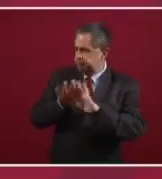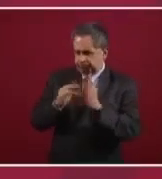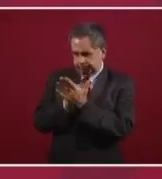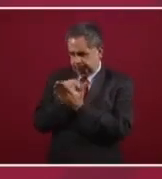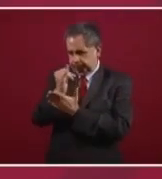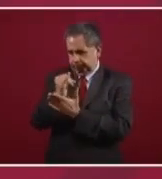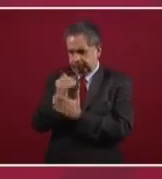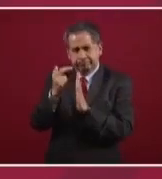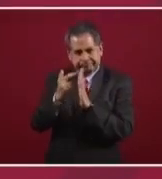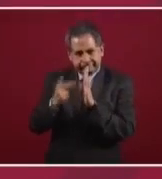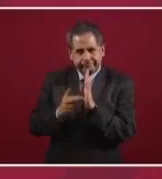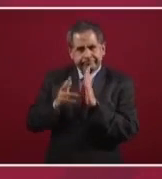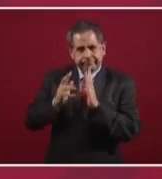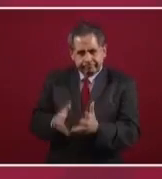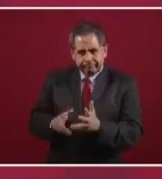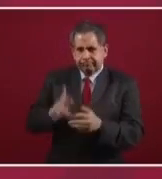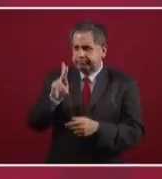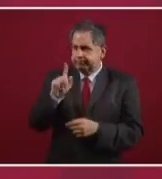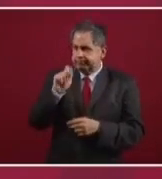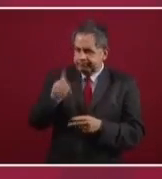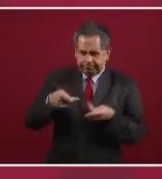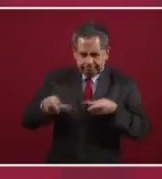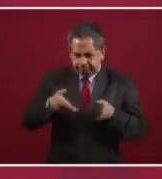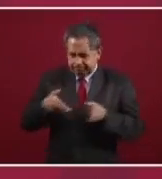definidas, estrategias.